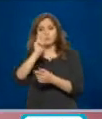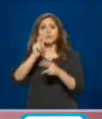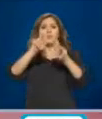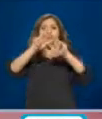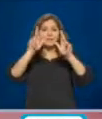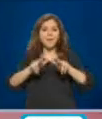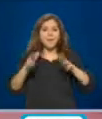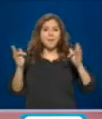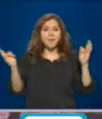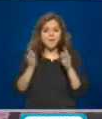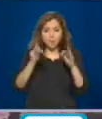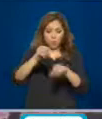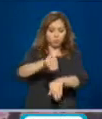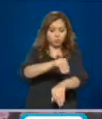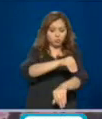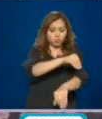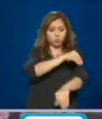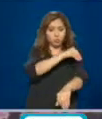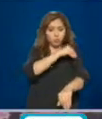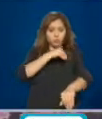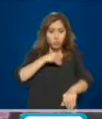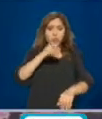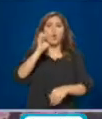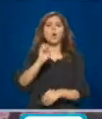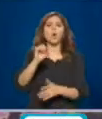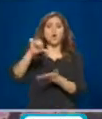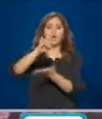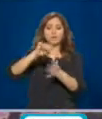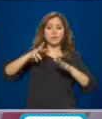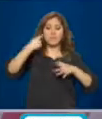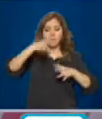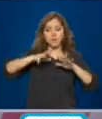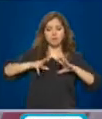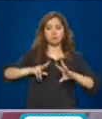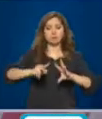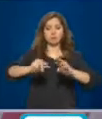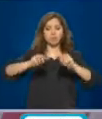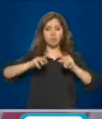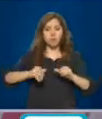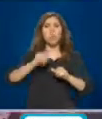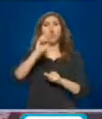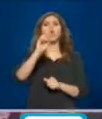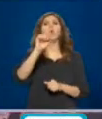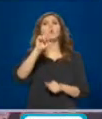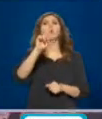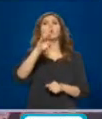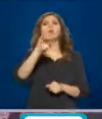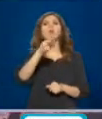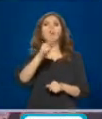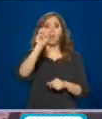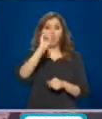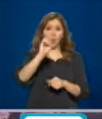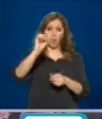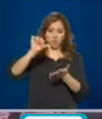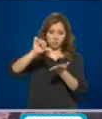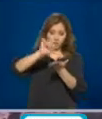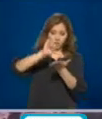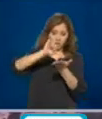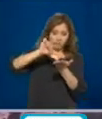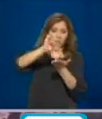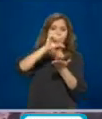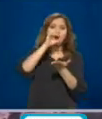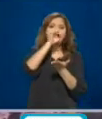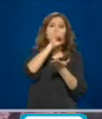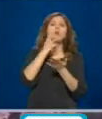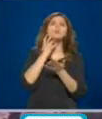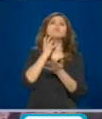hielito? Y que tal vez un aceite para masaje o un lubricante, o hay aceites que se calientan y que puedes poner en el